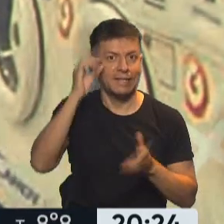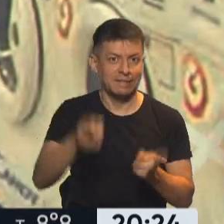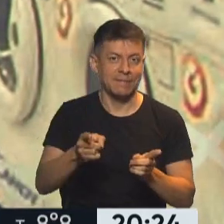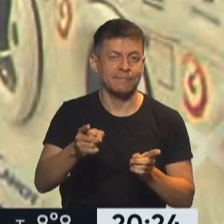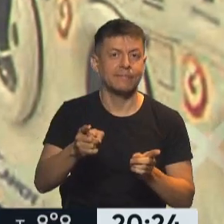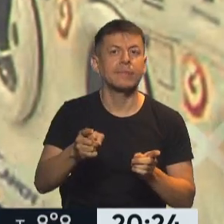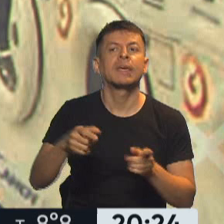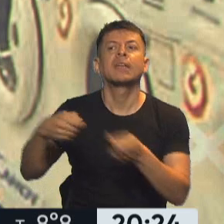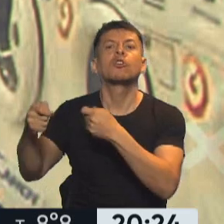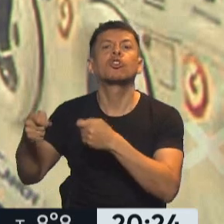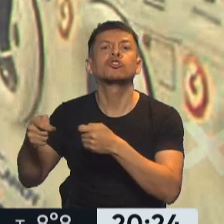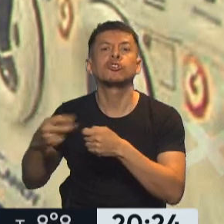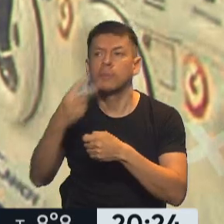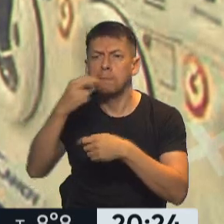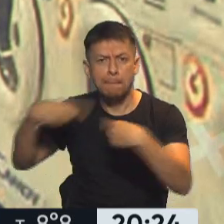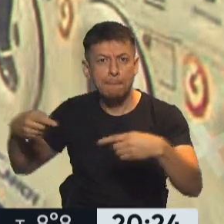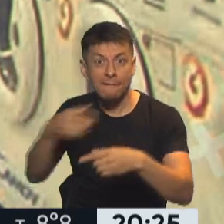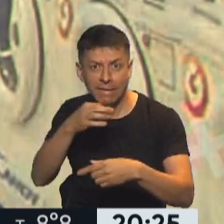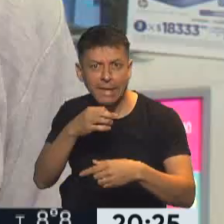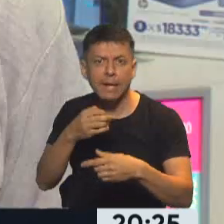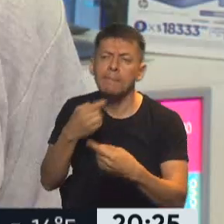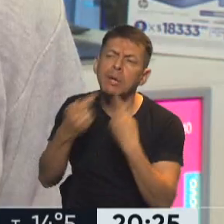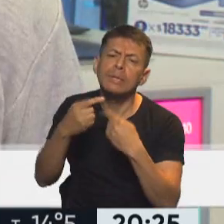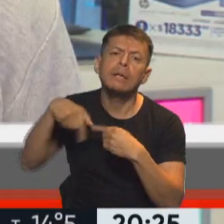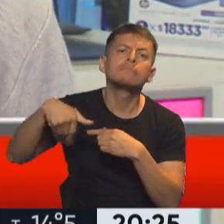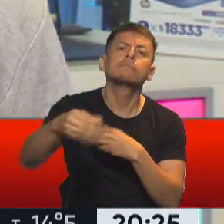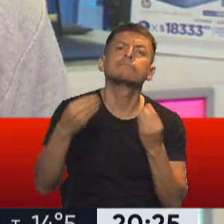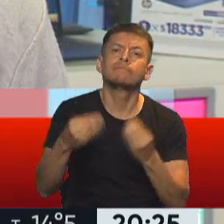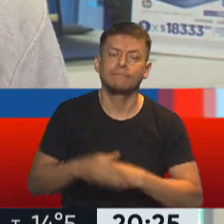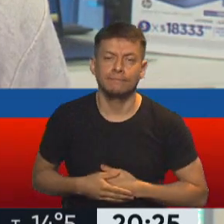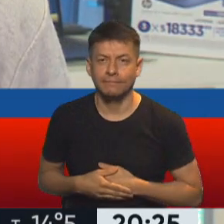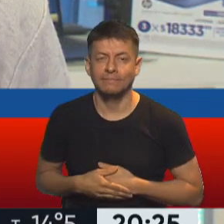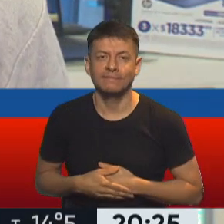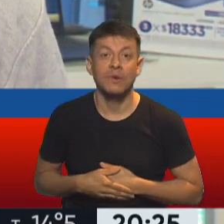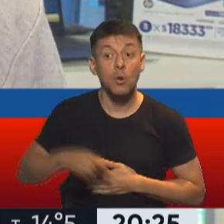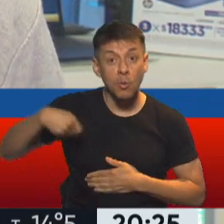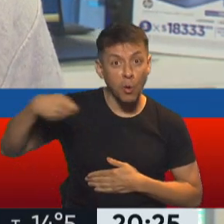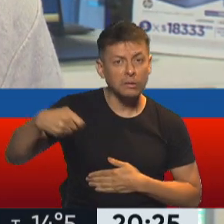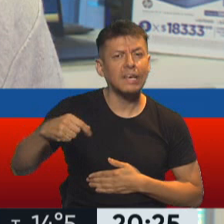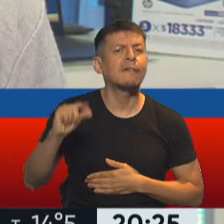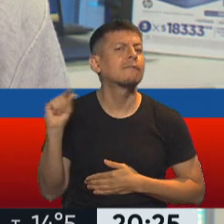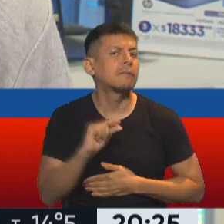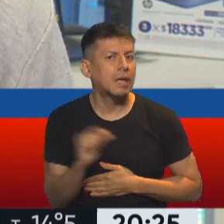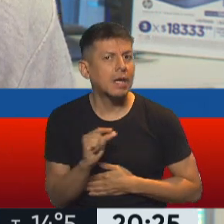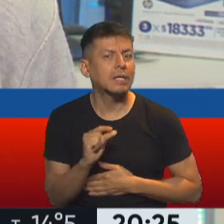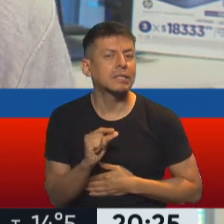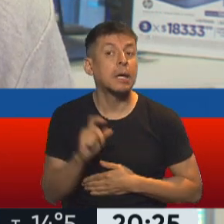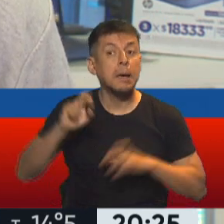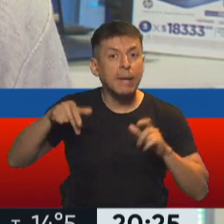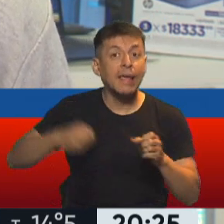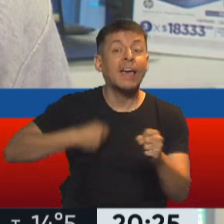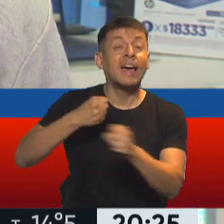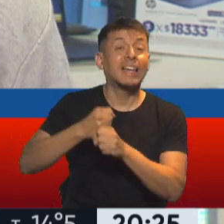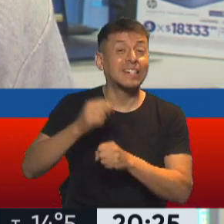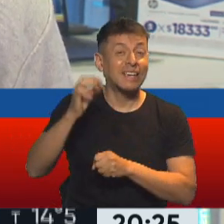para saber cómo viene funcionando en estos días iniciales. Estamos ofreciendo cuotas muy bajas, con planes de hasta 30